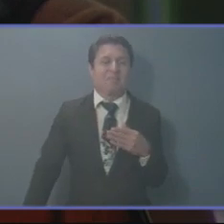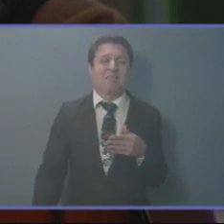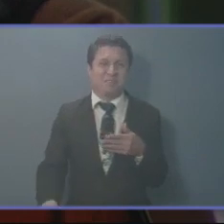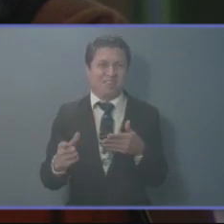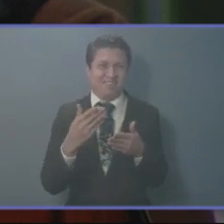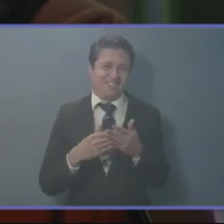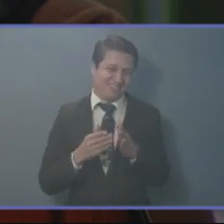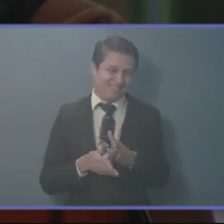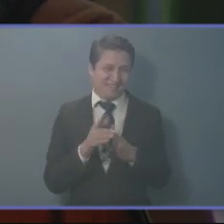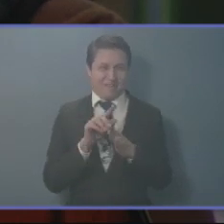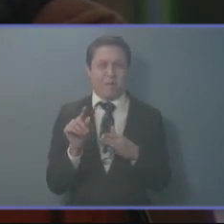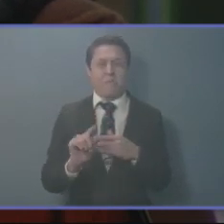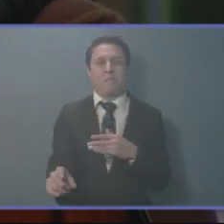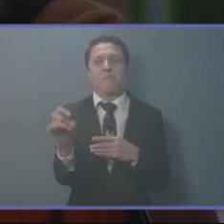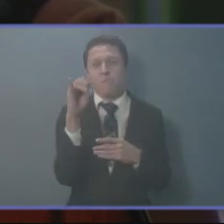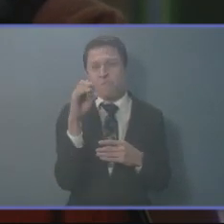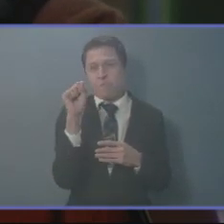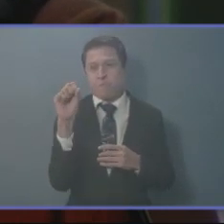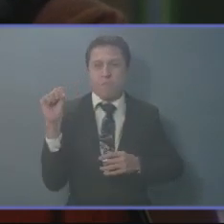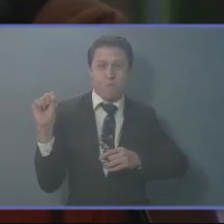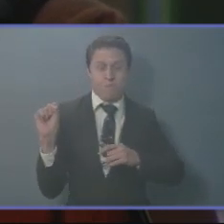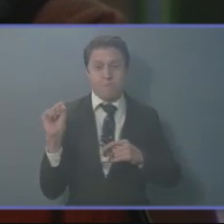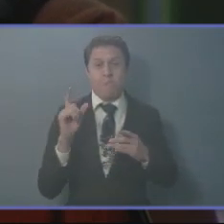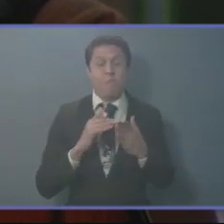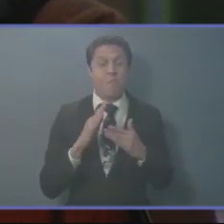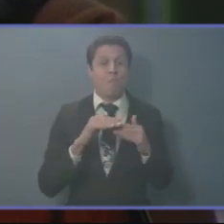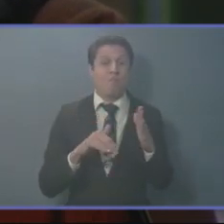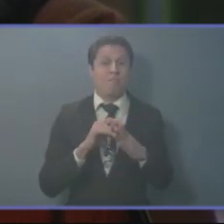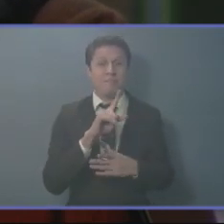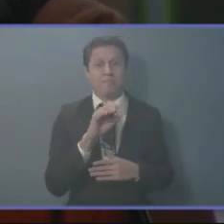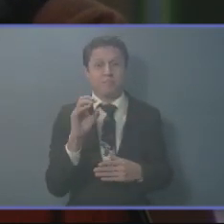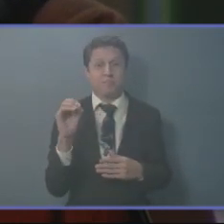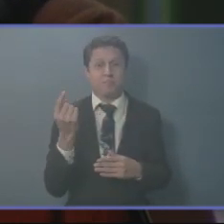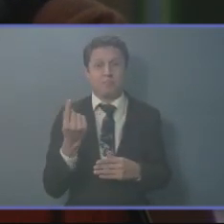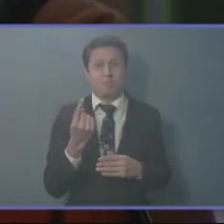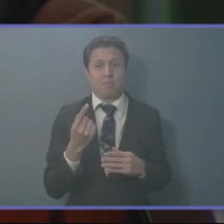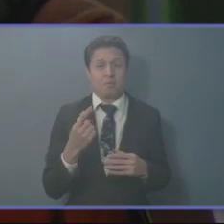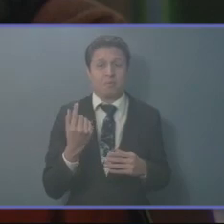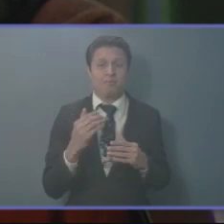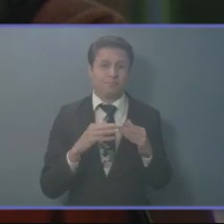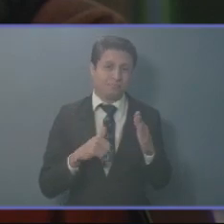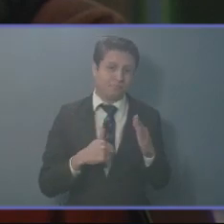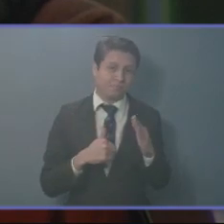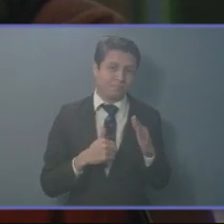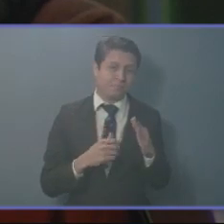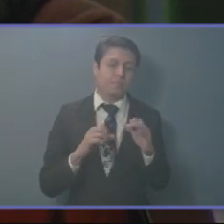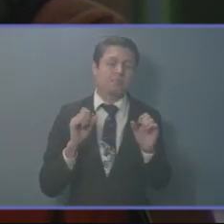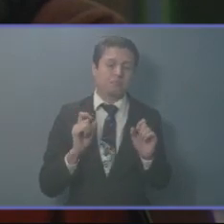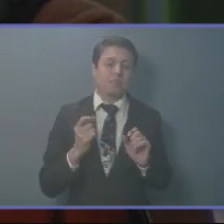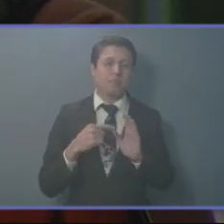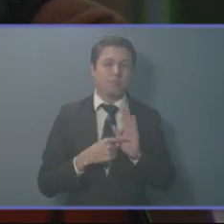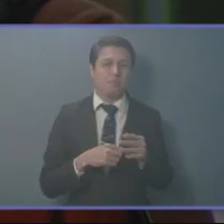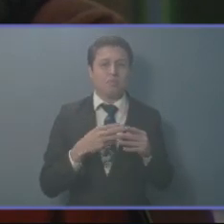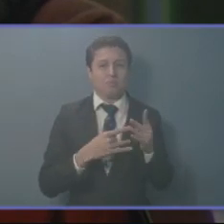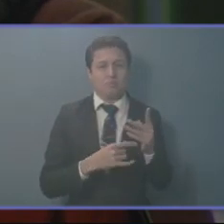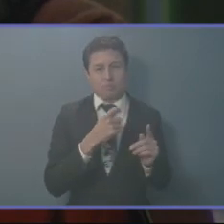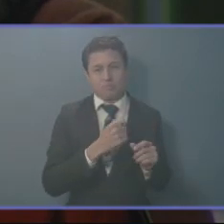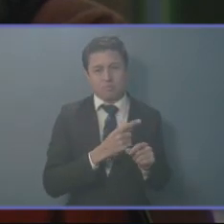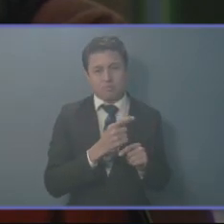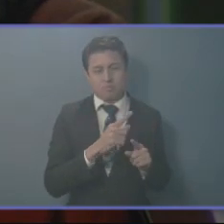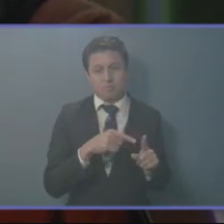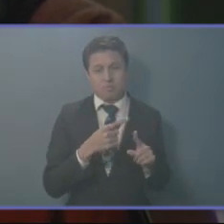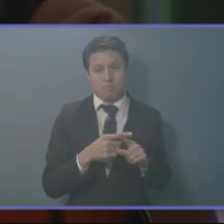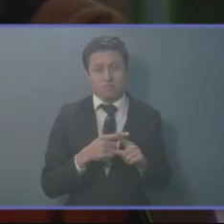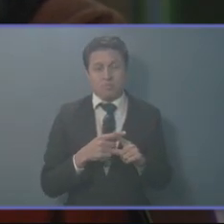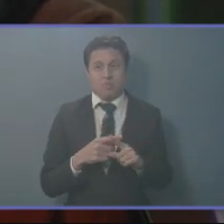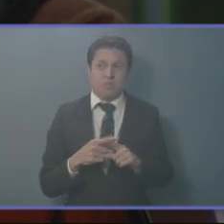Instituto Salvadoreño del Seguro Social, IS, con menos de 100 empleados reportados en la última planilla presentada entre los meses de diciembre de